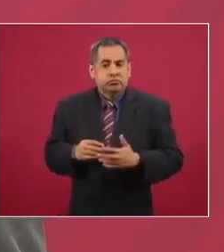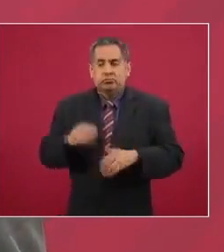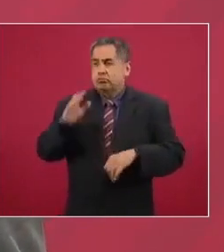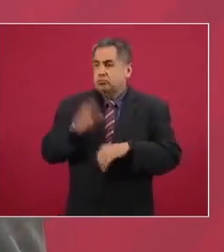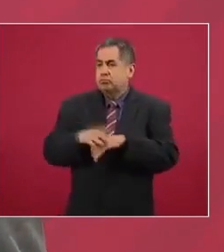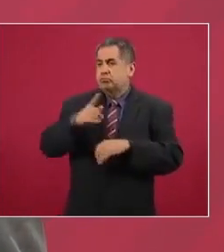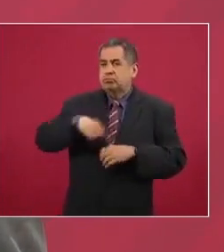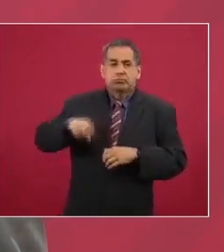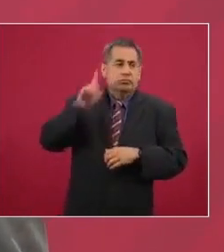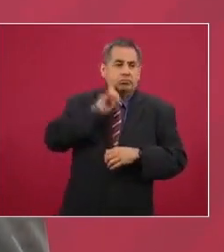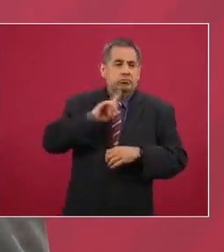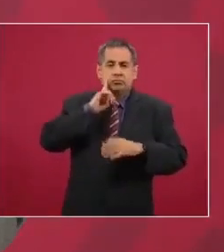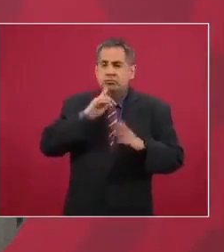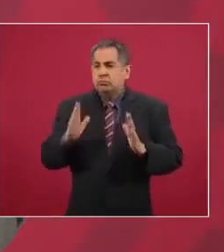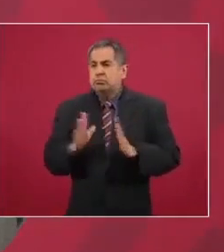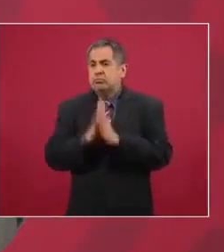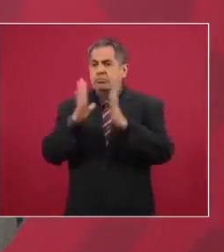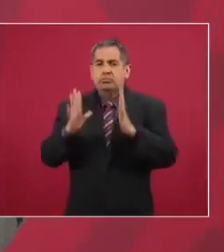más participación de mujeres,